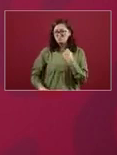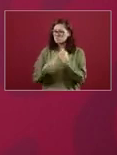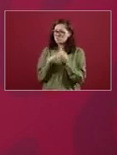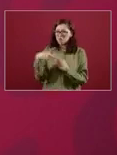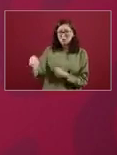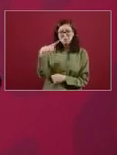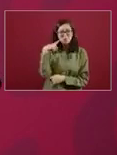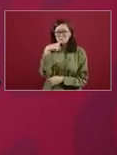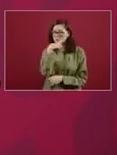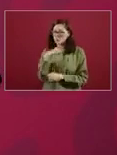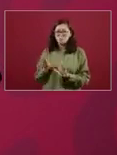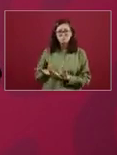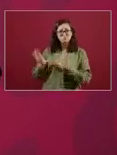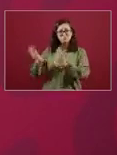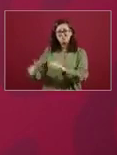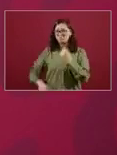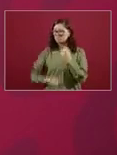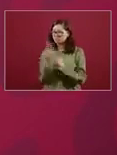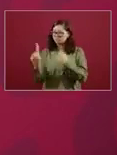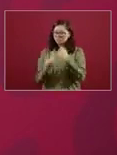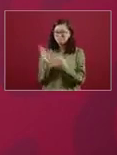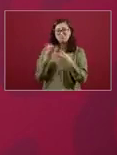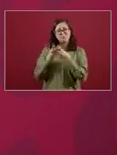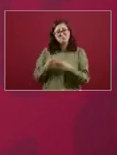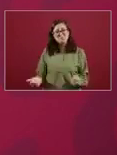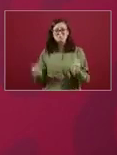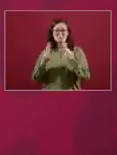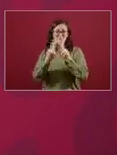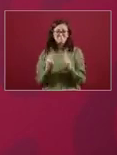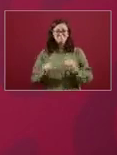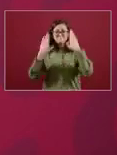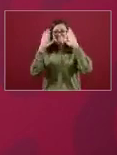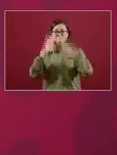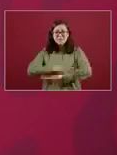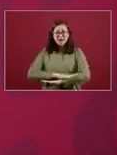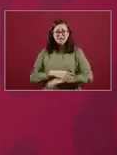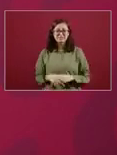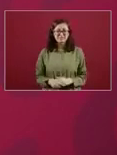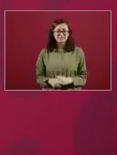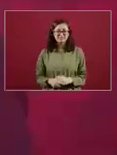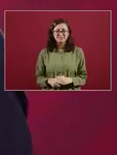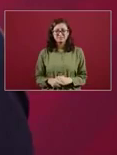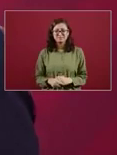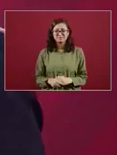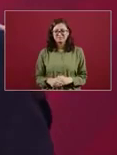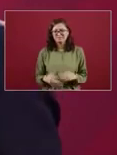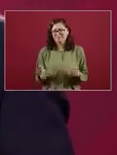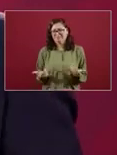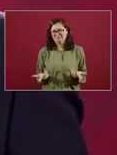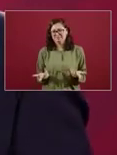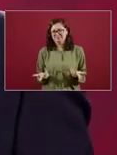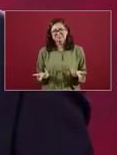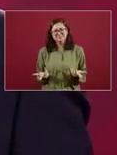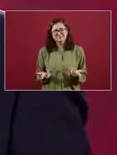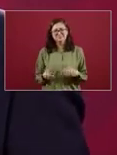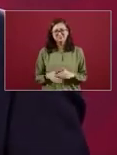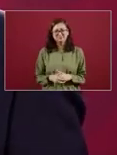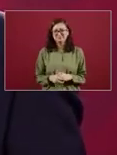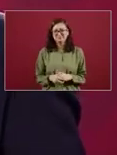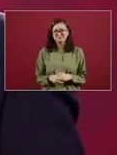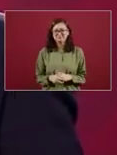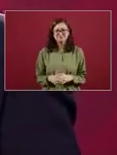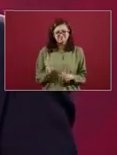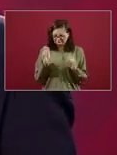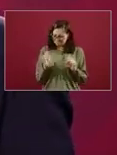autodeterminación de los pueblos, solución pacífica de las controversias. Entonces, de ahí no